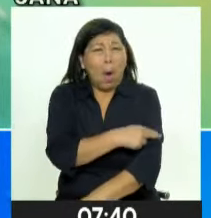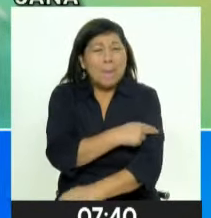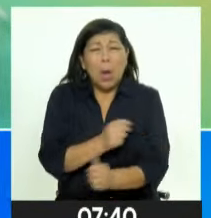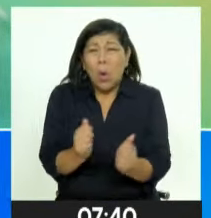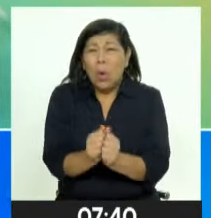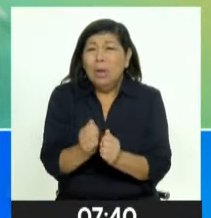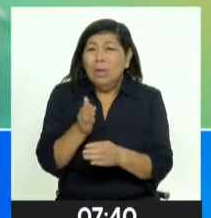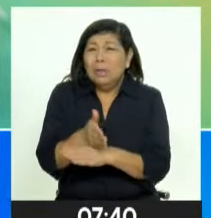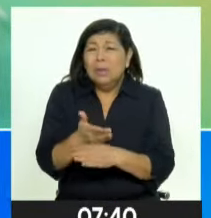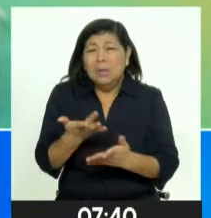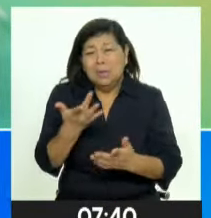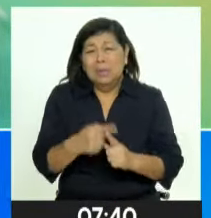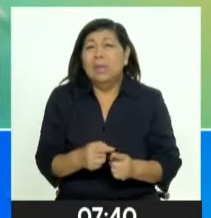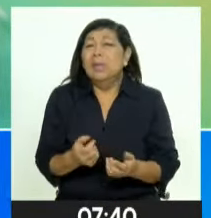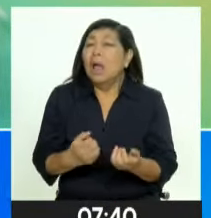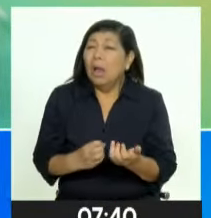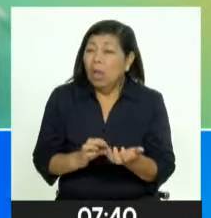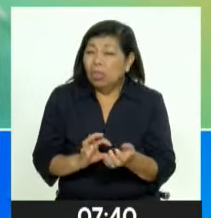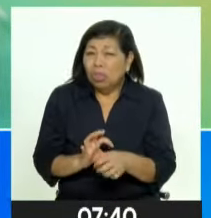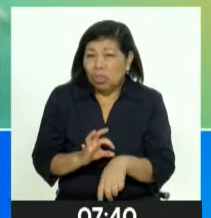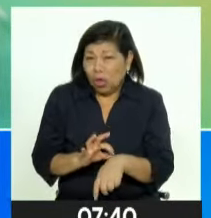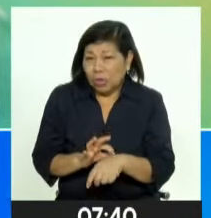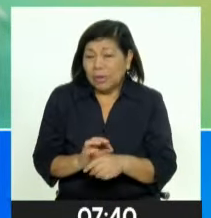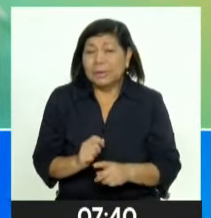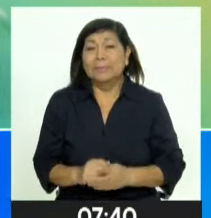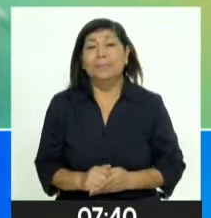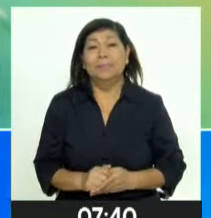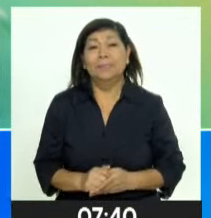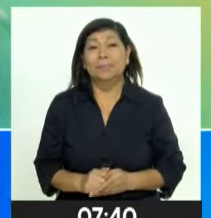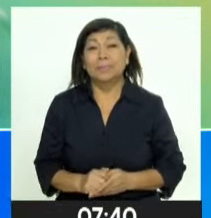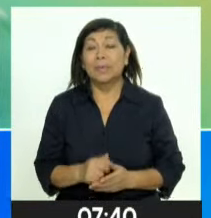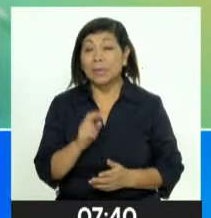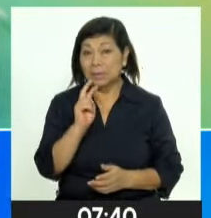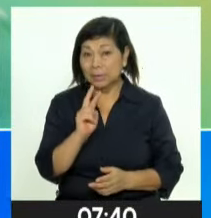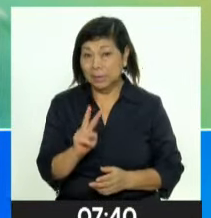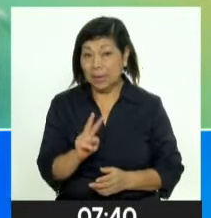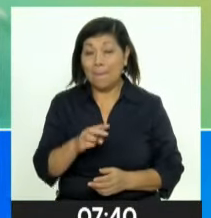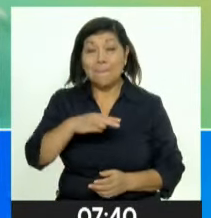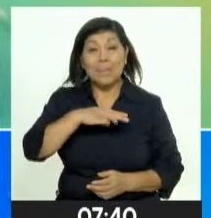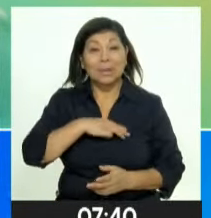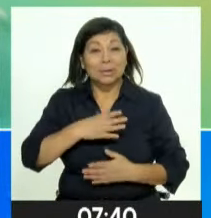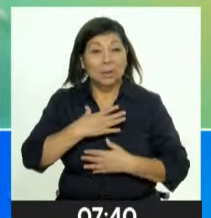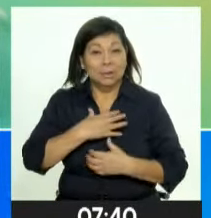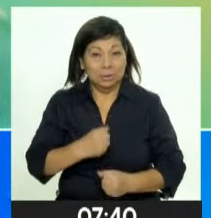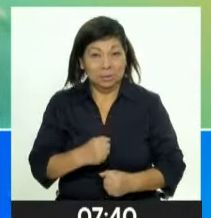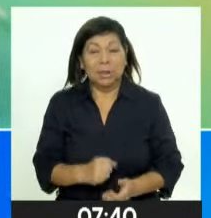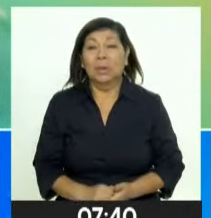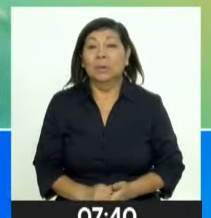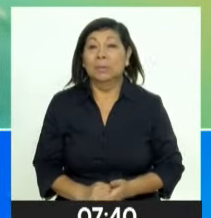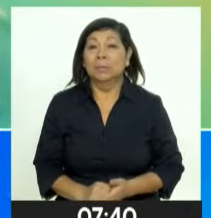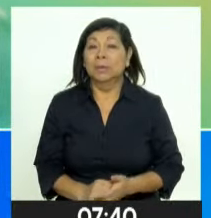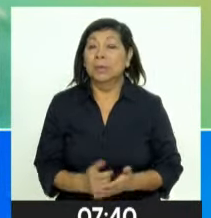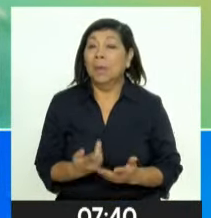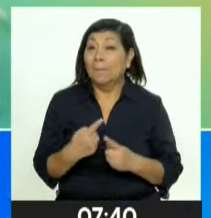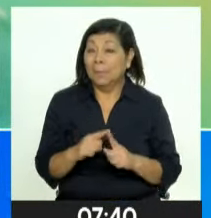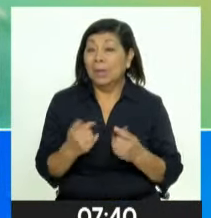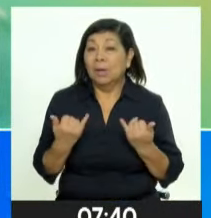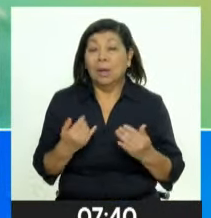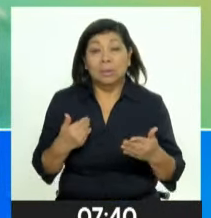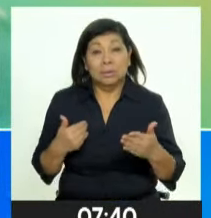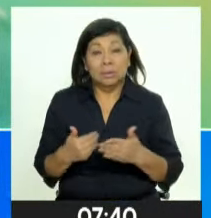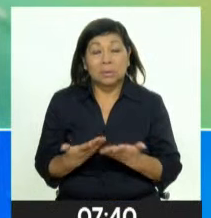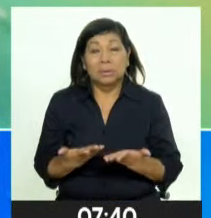juntos acuden por una atención. Entonces, lo que está haciendo el Ministerio de Salud es fortalecer estos establecimientos de salud. Precisamente ha